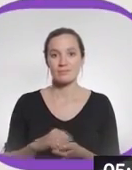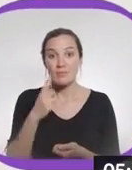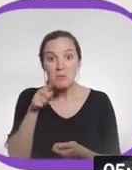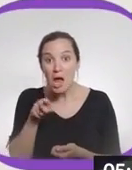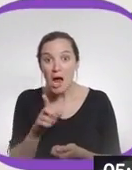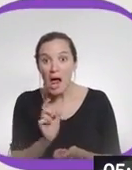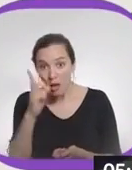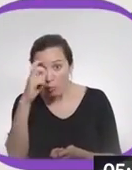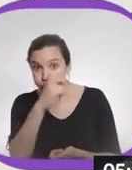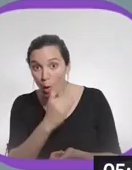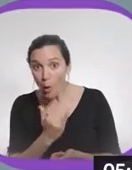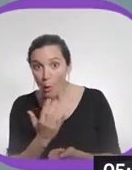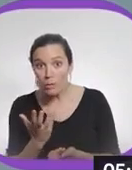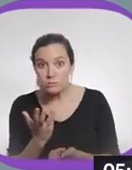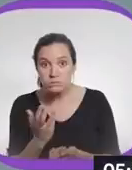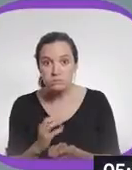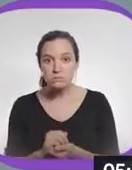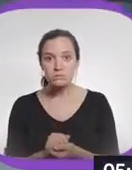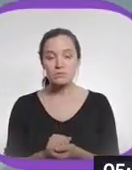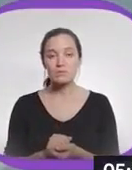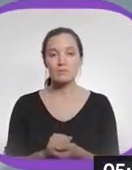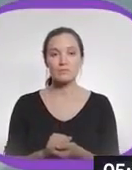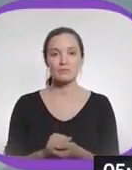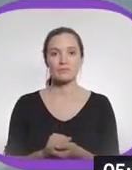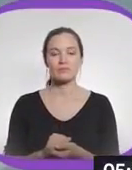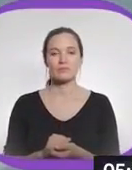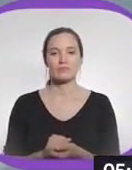¡Oh, miren eso! ¡Hay problemas!